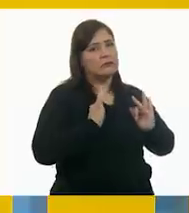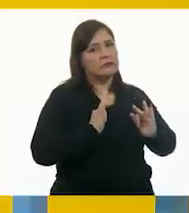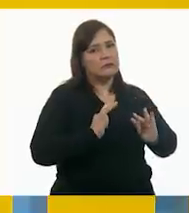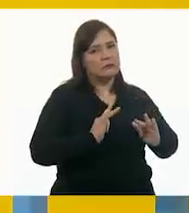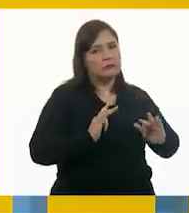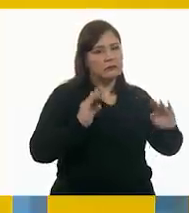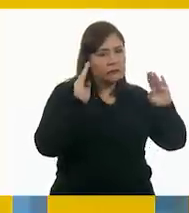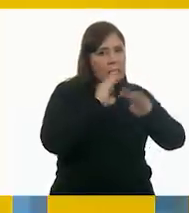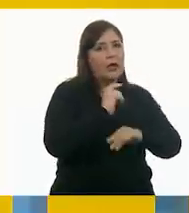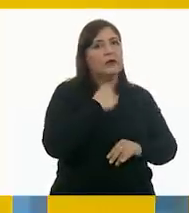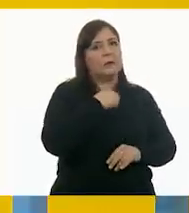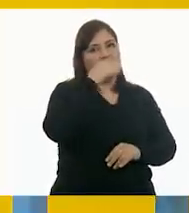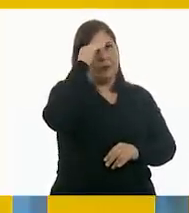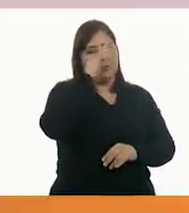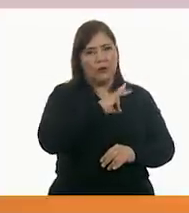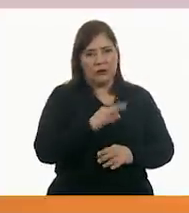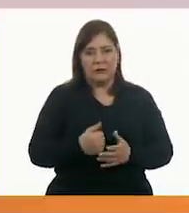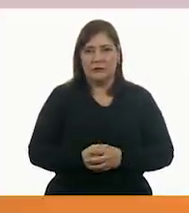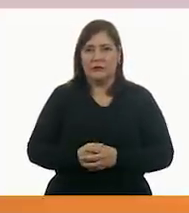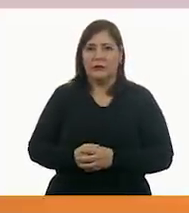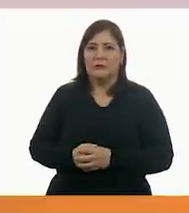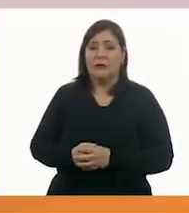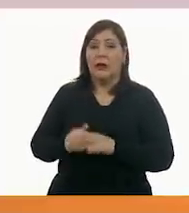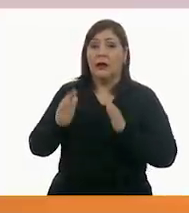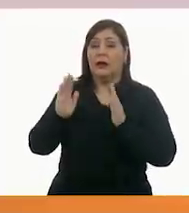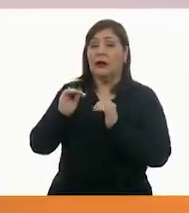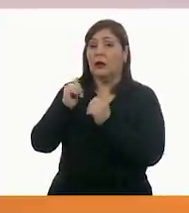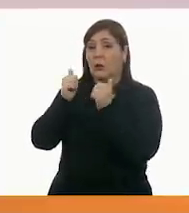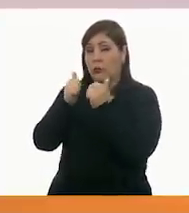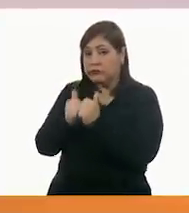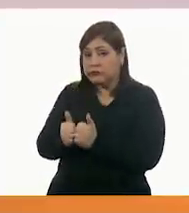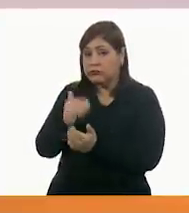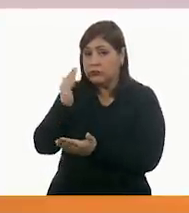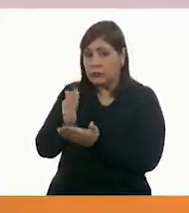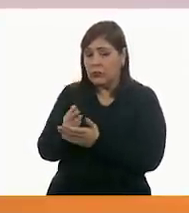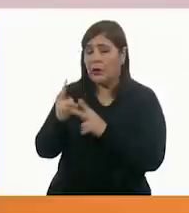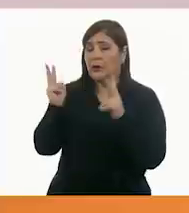podemos pensar. Otra vez. Paramos y